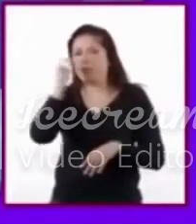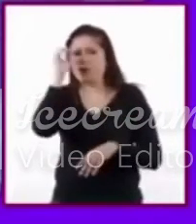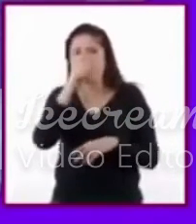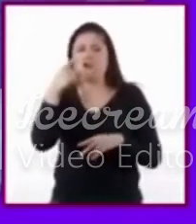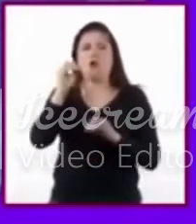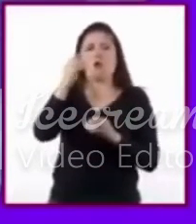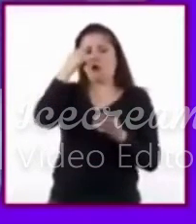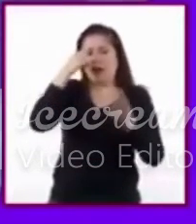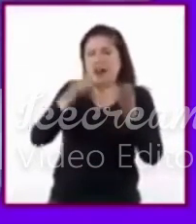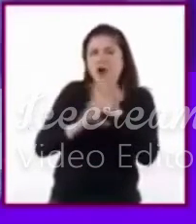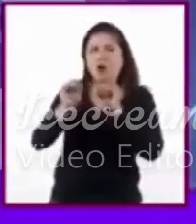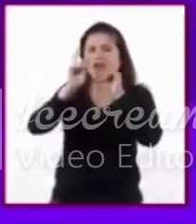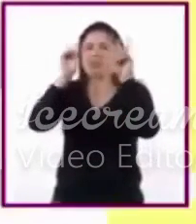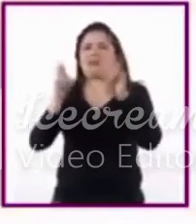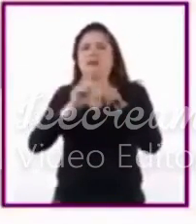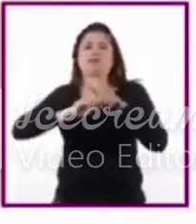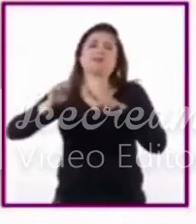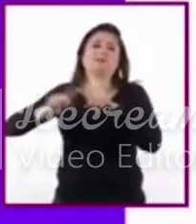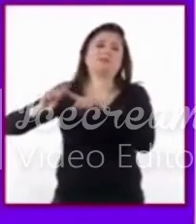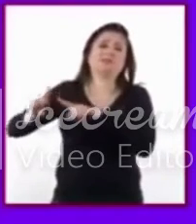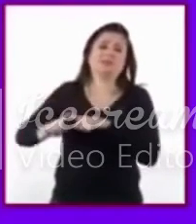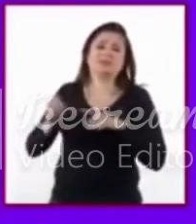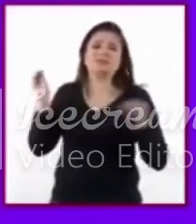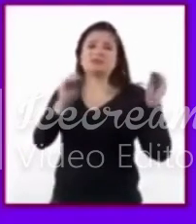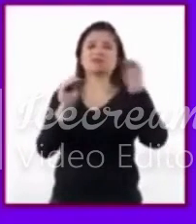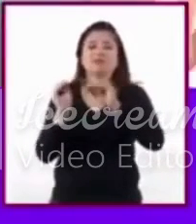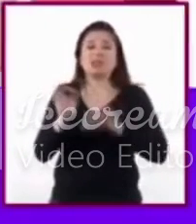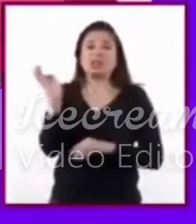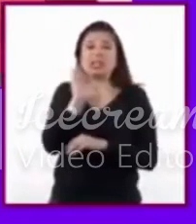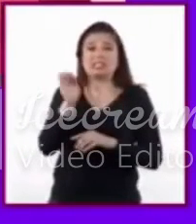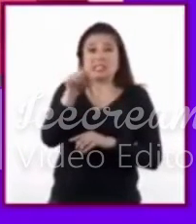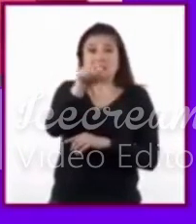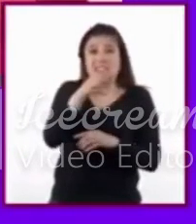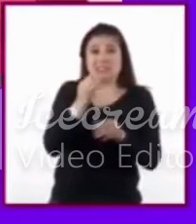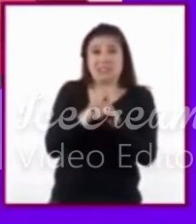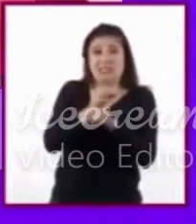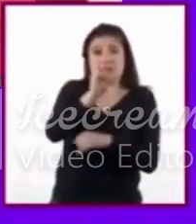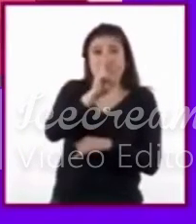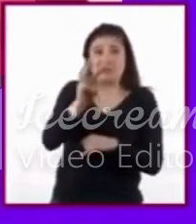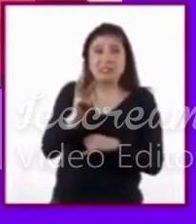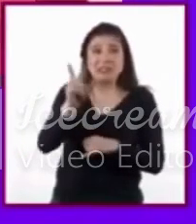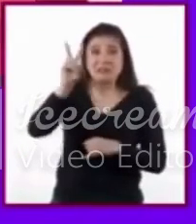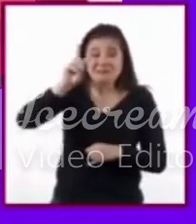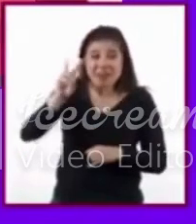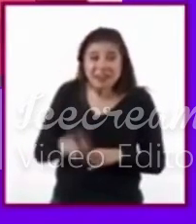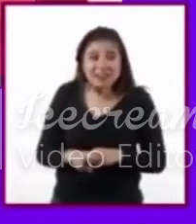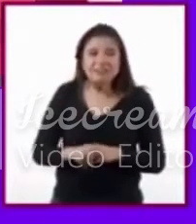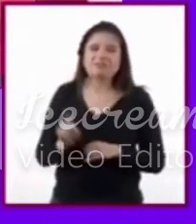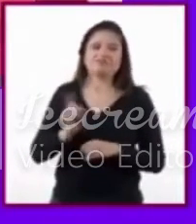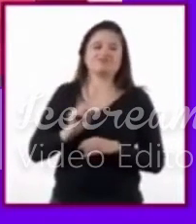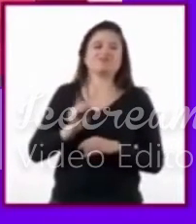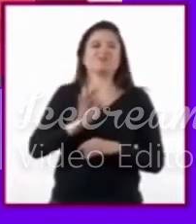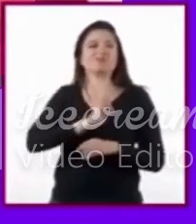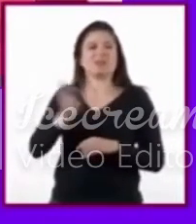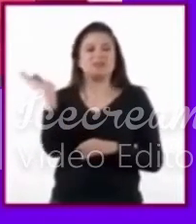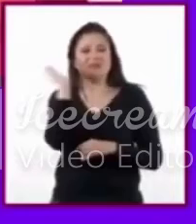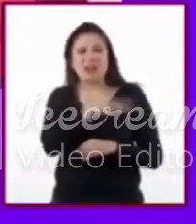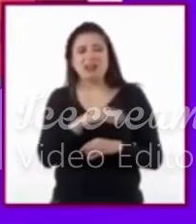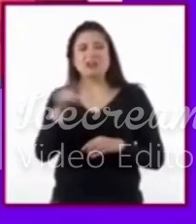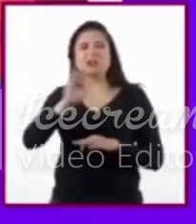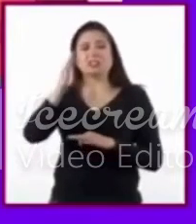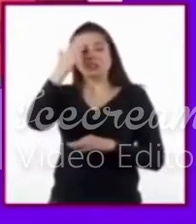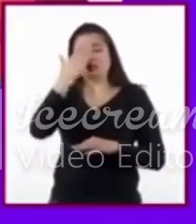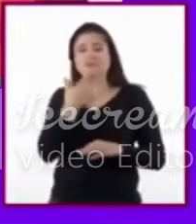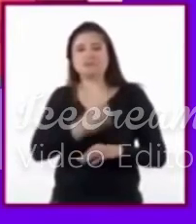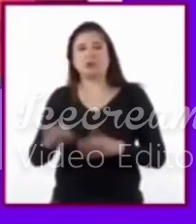creencias sobre cualquier tema, de manera que la información que está en línea no siempre es evaluada por algún experto en la materia